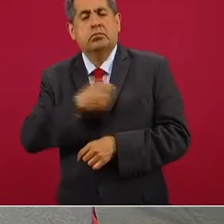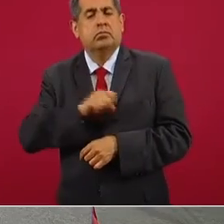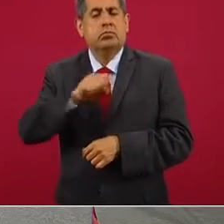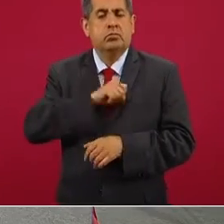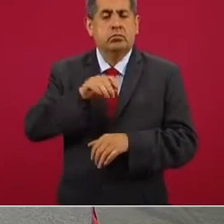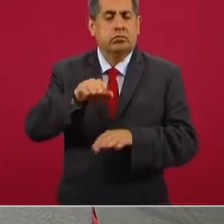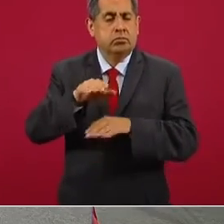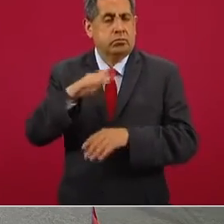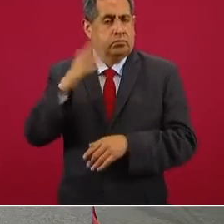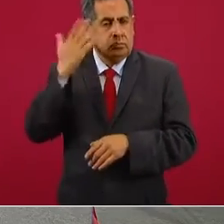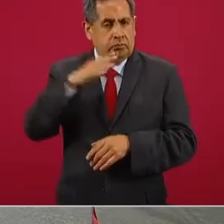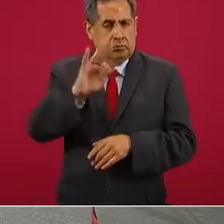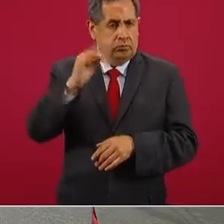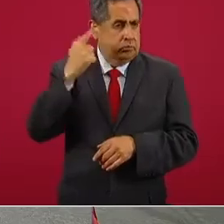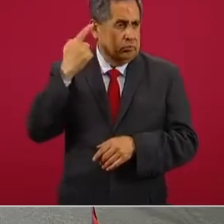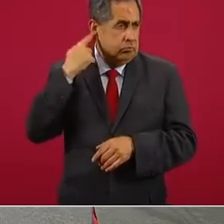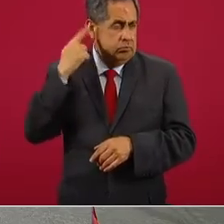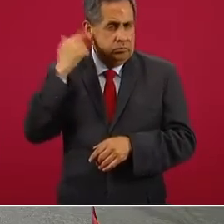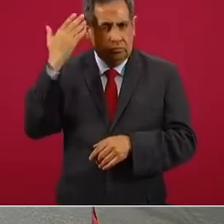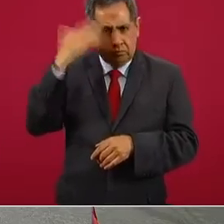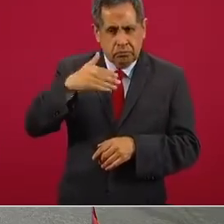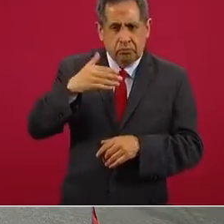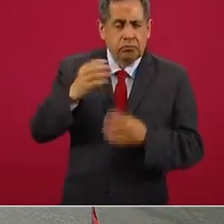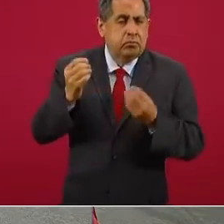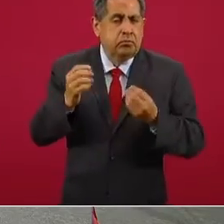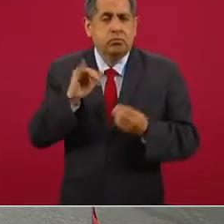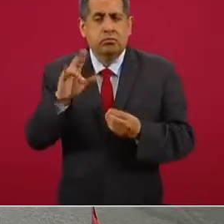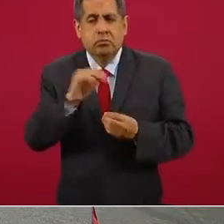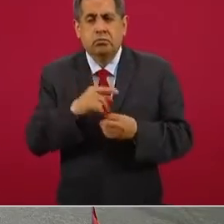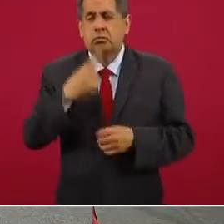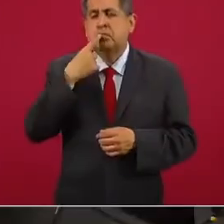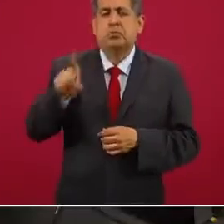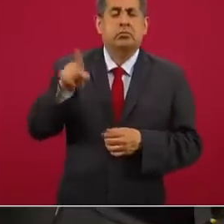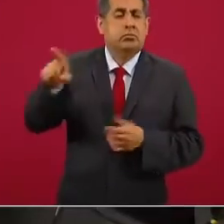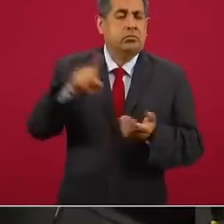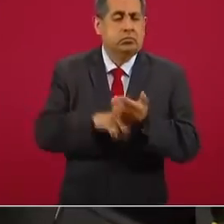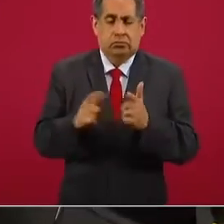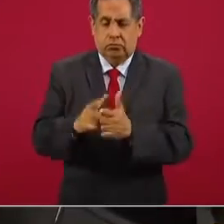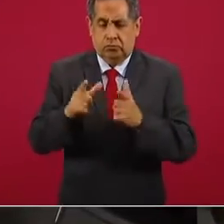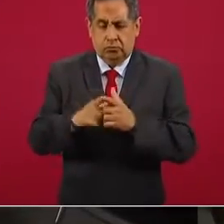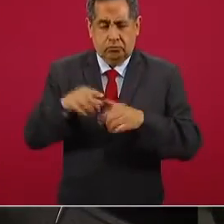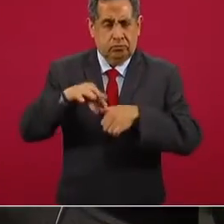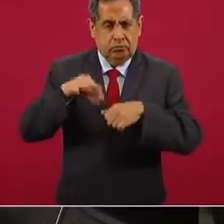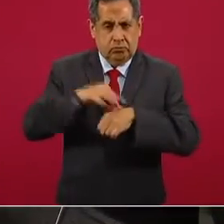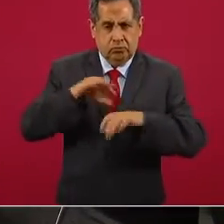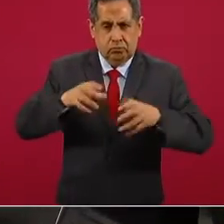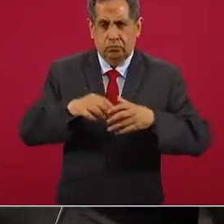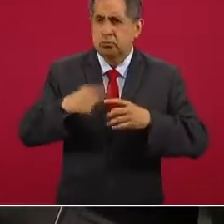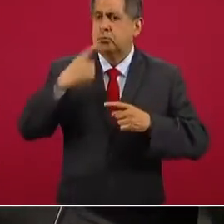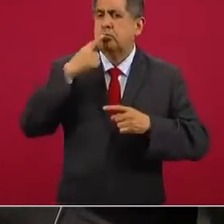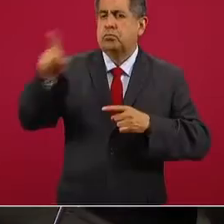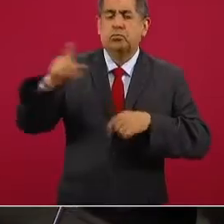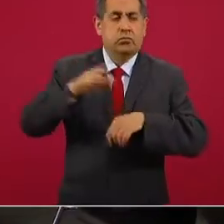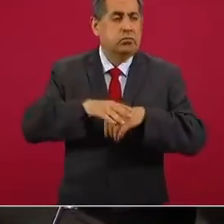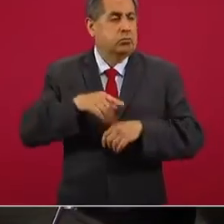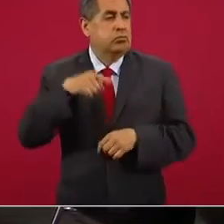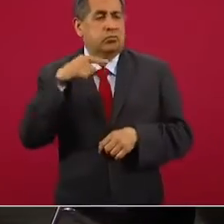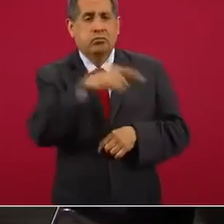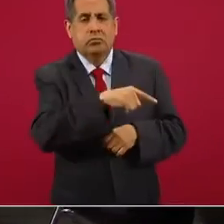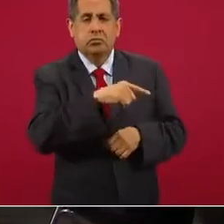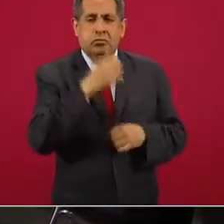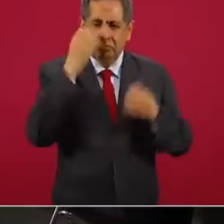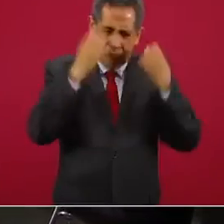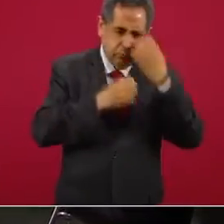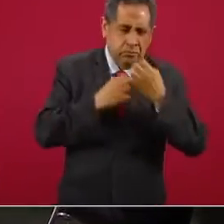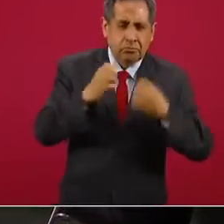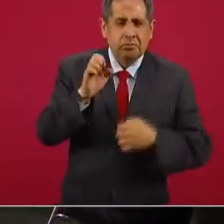sé si ustedes ya tengan conocimiento, si ya se está investigando esta denuncia de que hizo un grupo de médicos al proveedor que aplicó el examen,